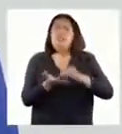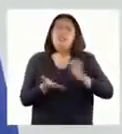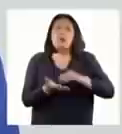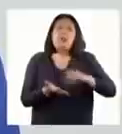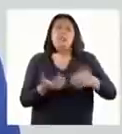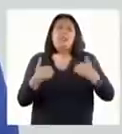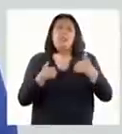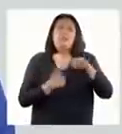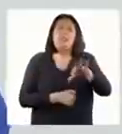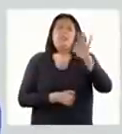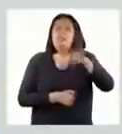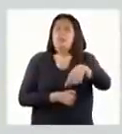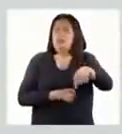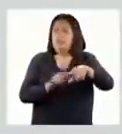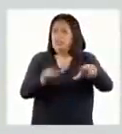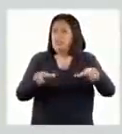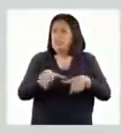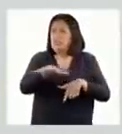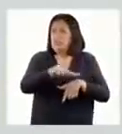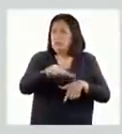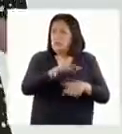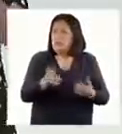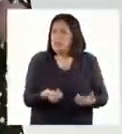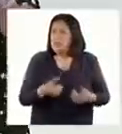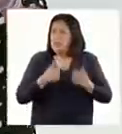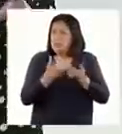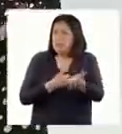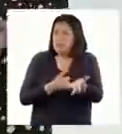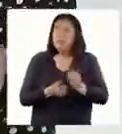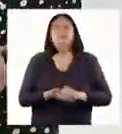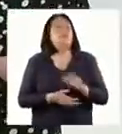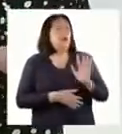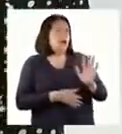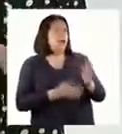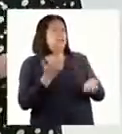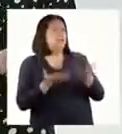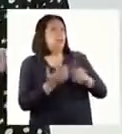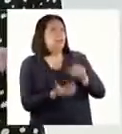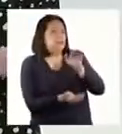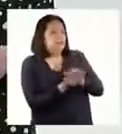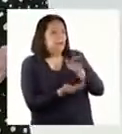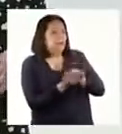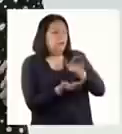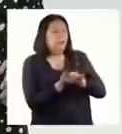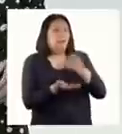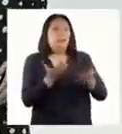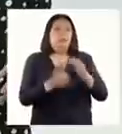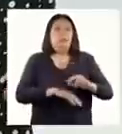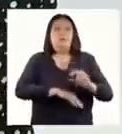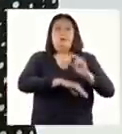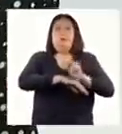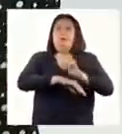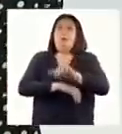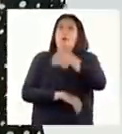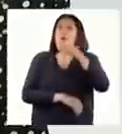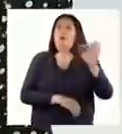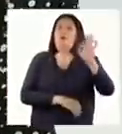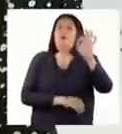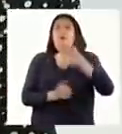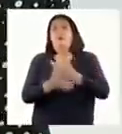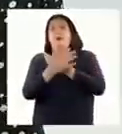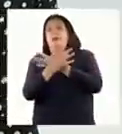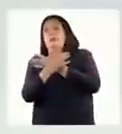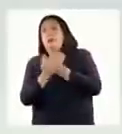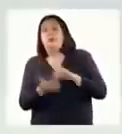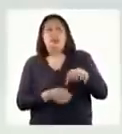animales podemos encontrar en este ecosistema? Pues podría haber sapos y grillos, y también imagino otros insectos como